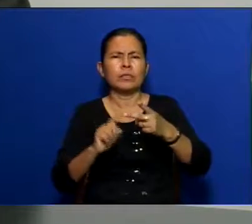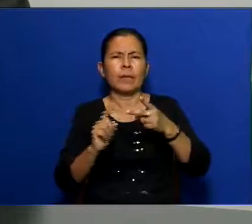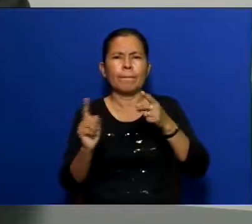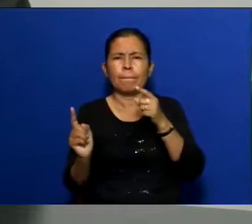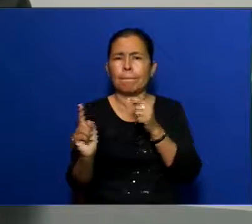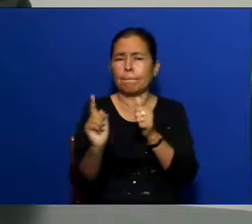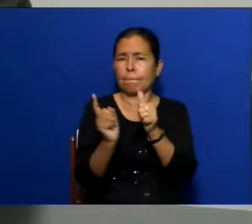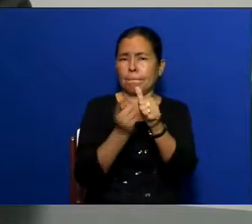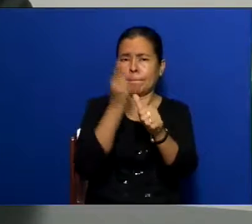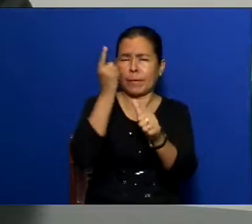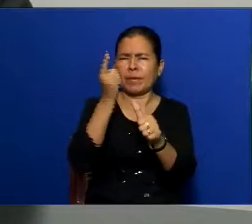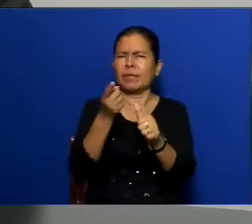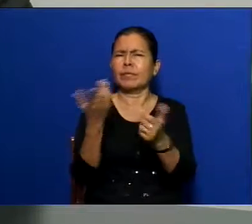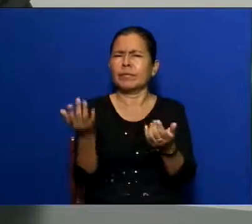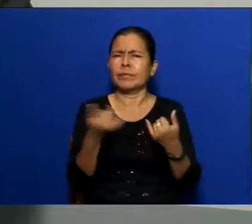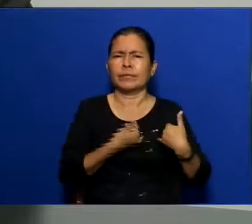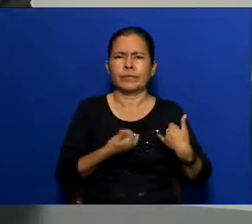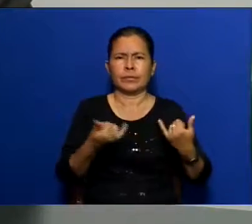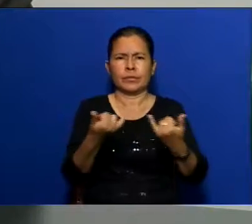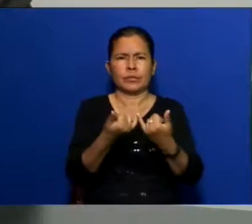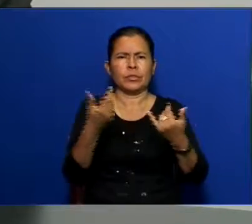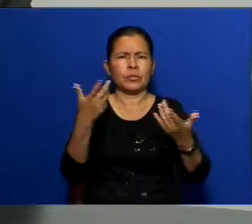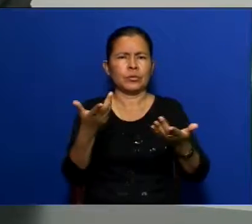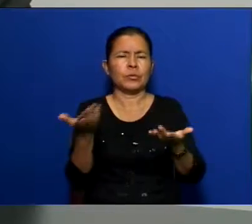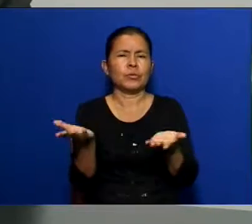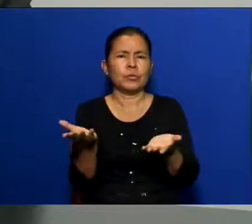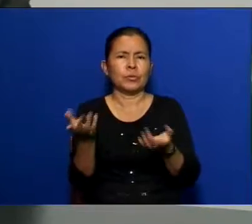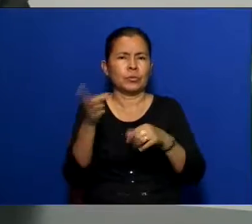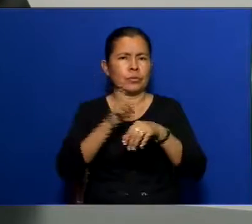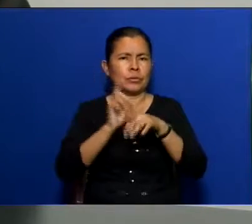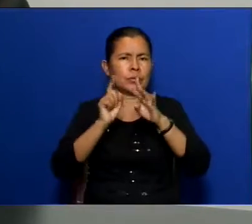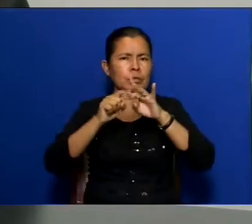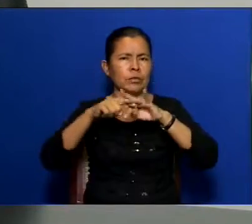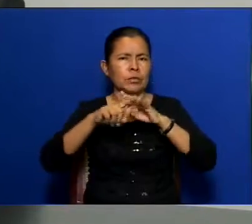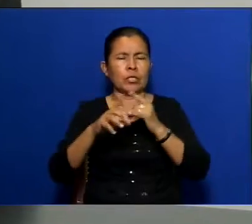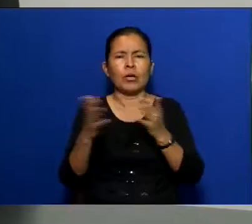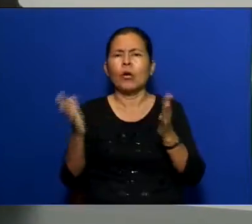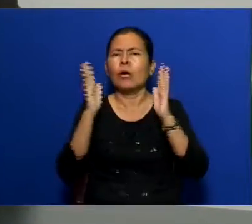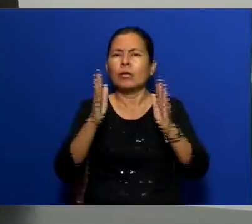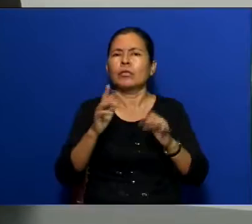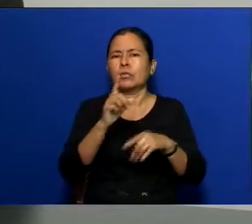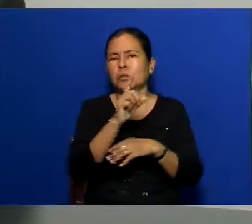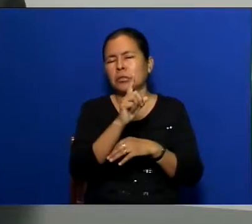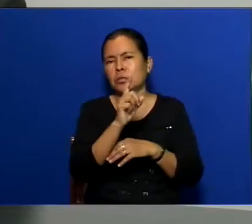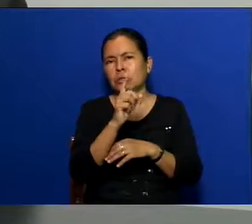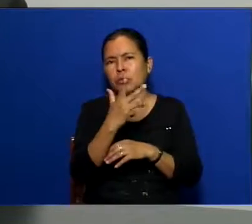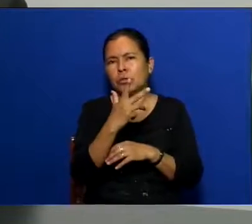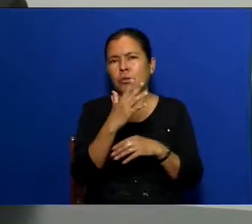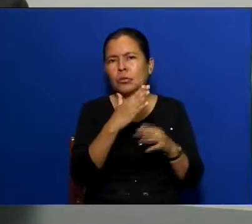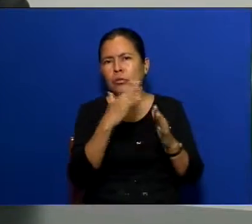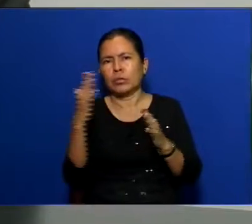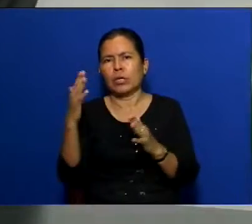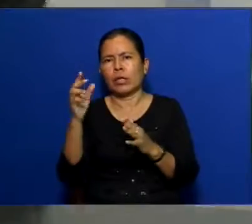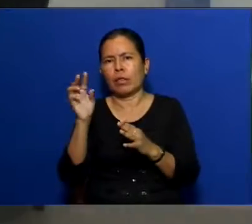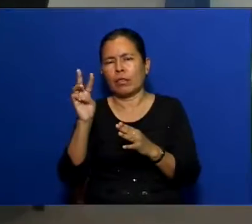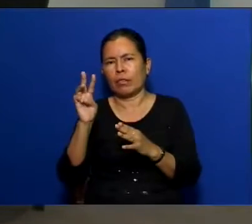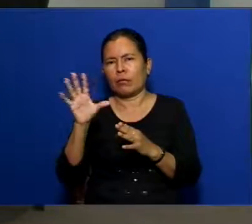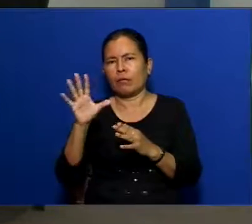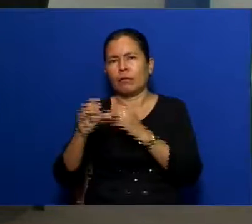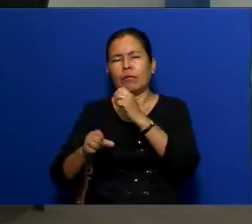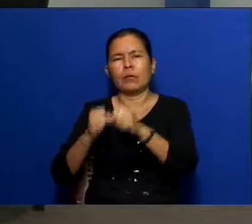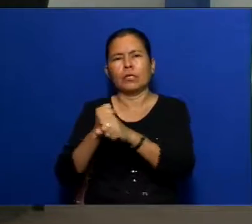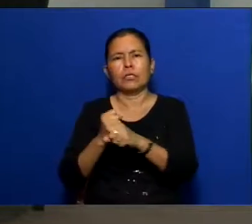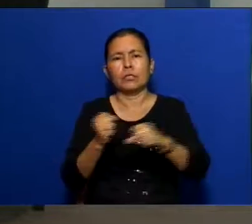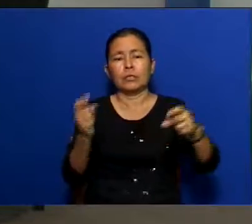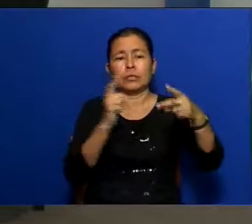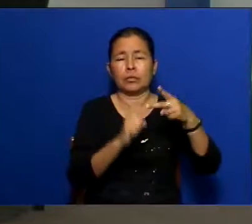lugar, el Instituto de Medicina Legal atiende principalmente a personas que van de 18 a 35 años. Y en segundo lugar